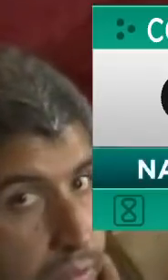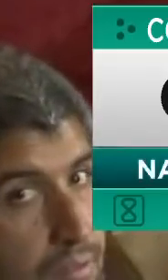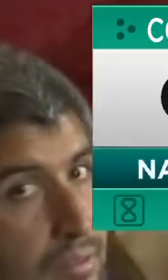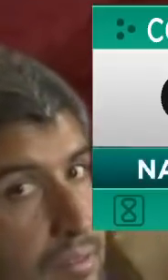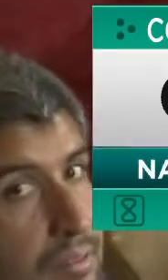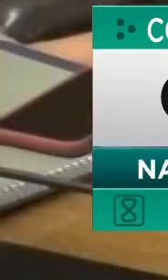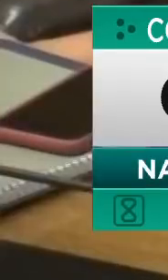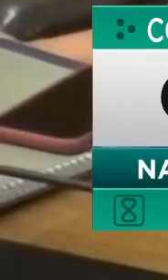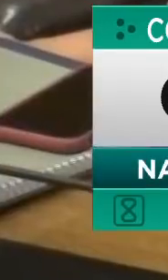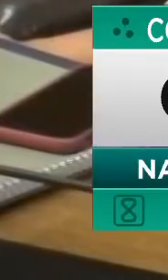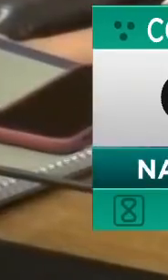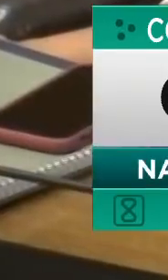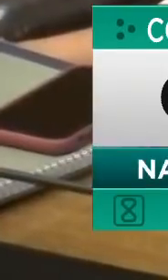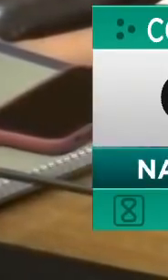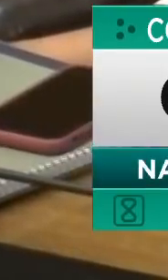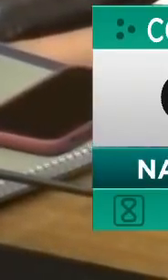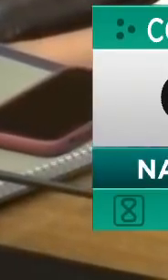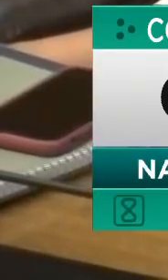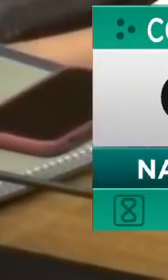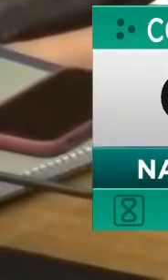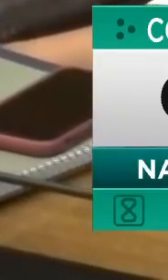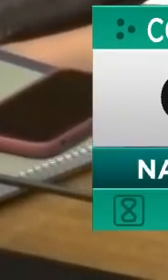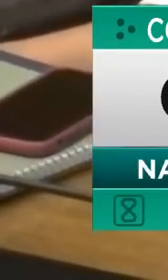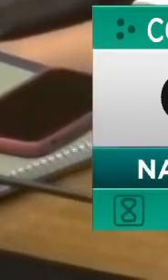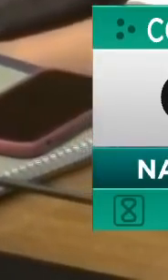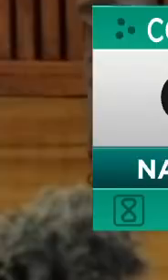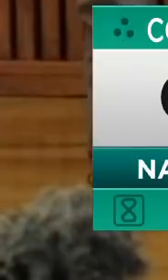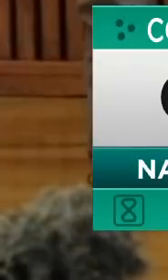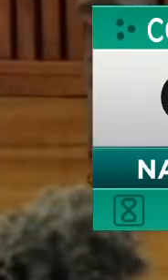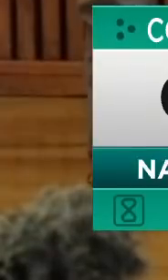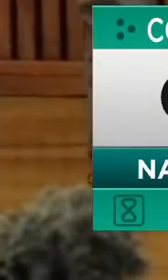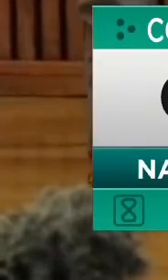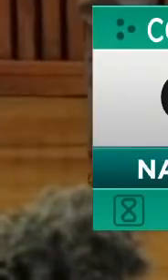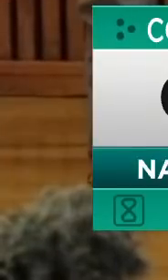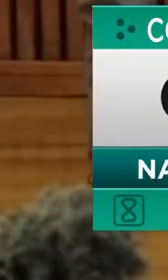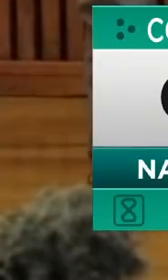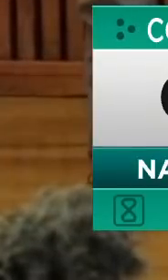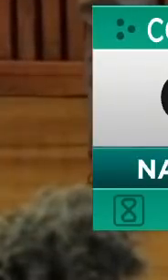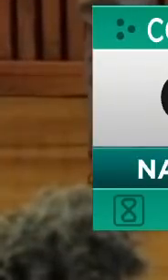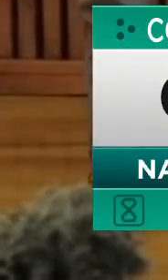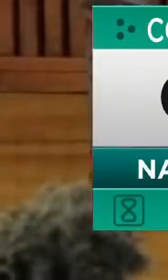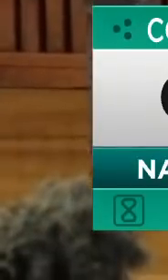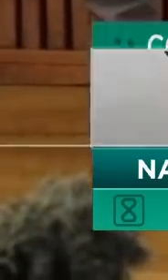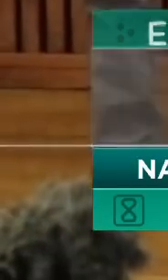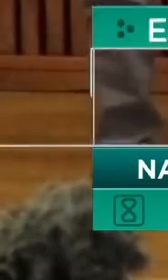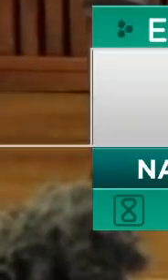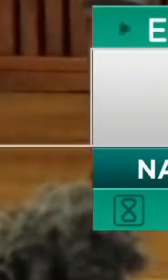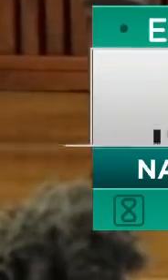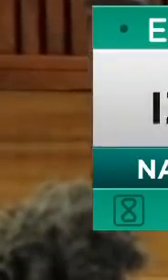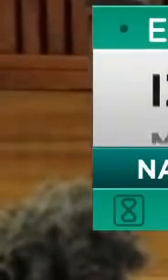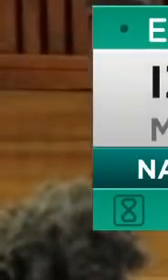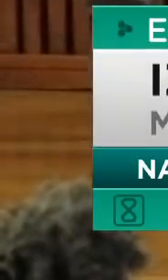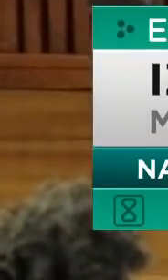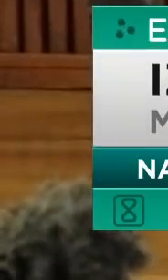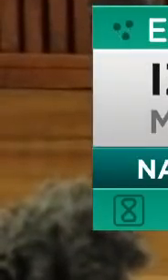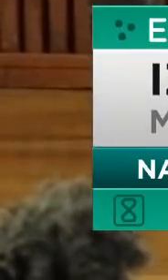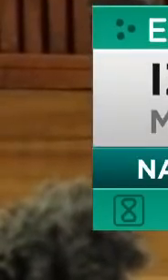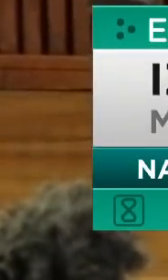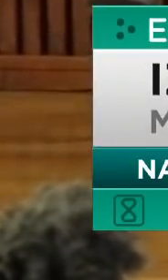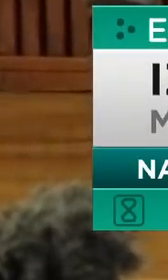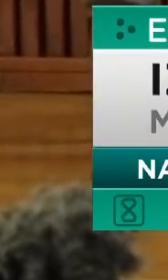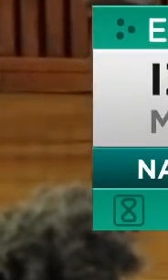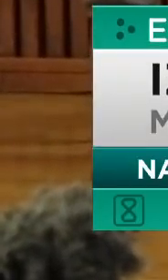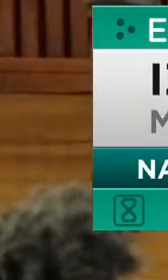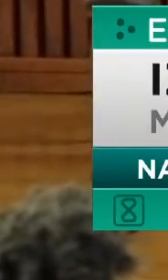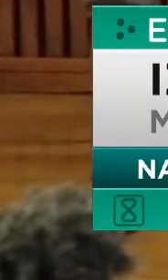presos políticos en la Araucanía los distanció. También tuve información posteriormente por materia de seguridad de que habían